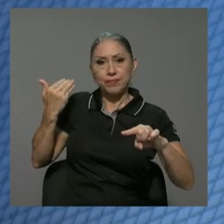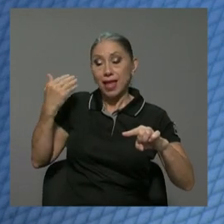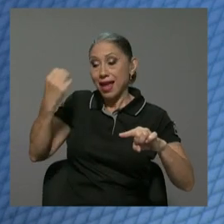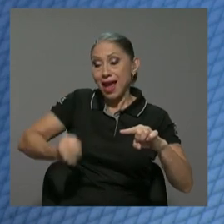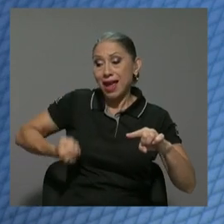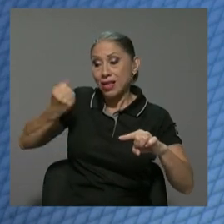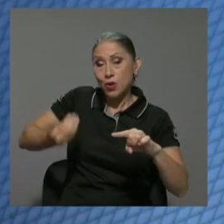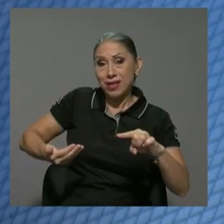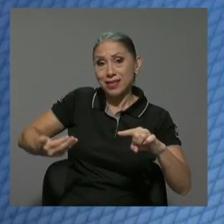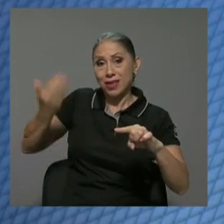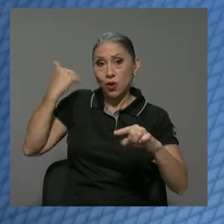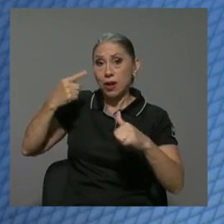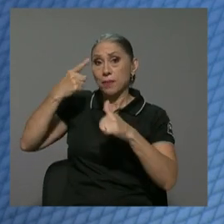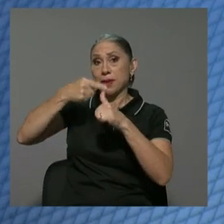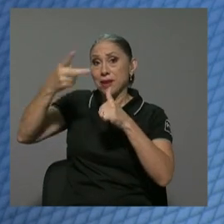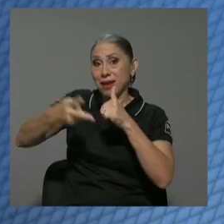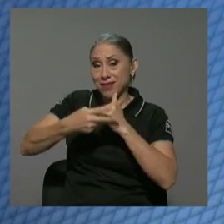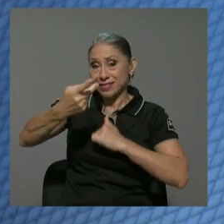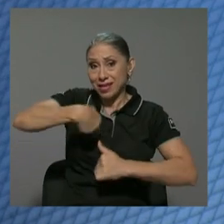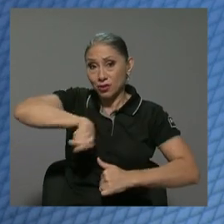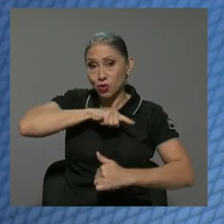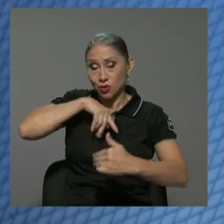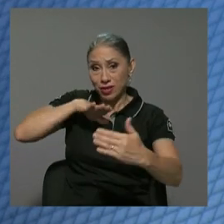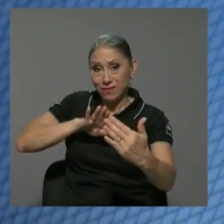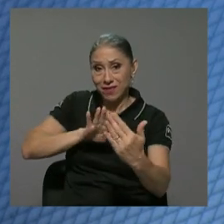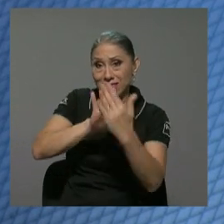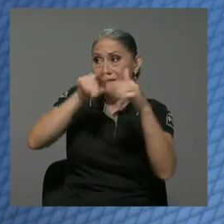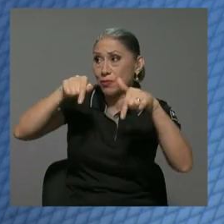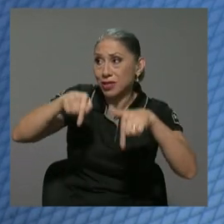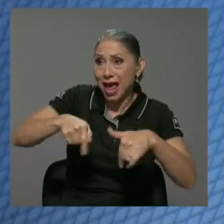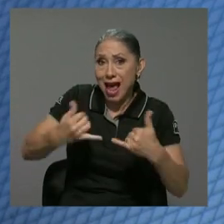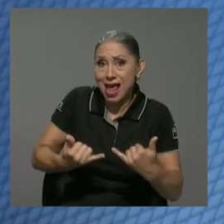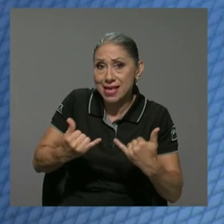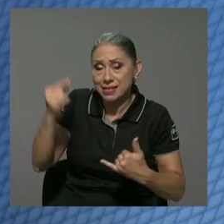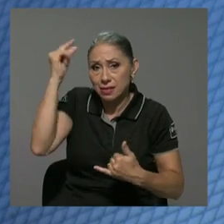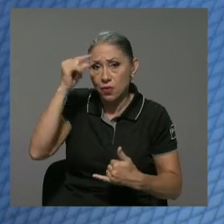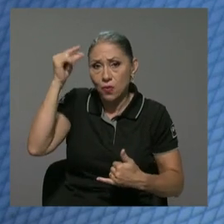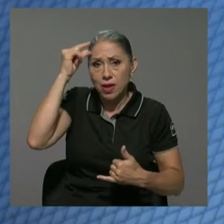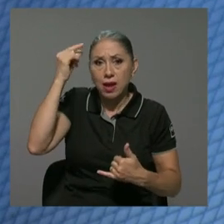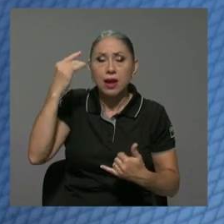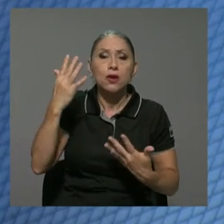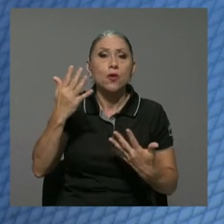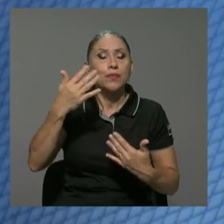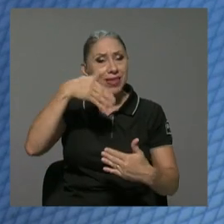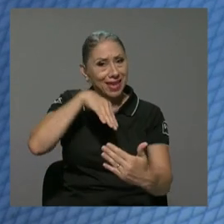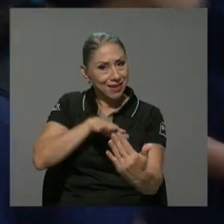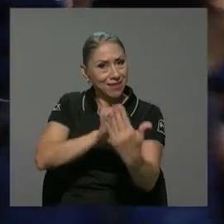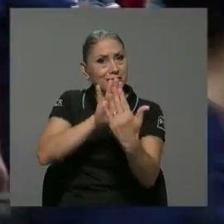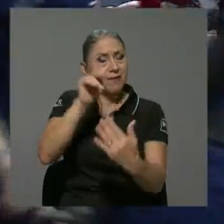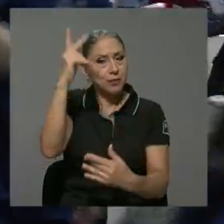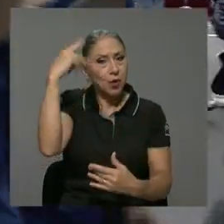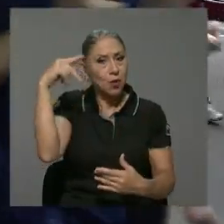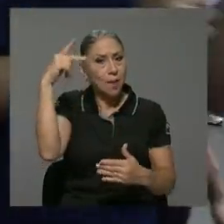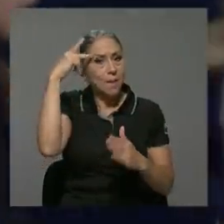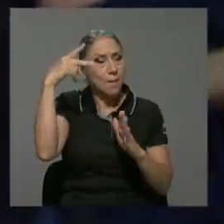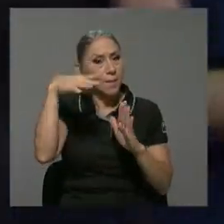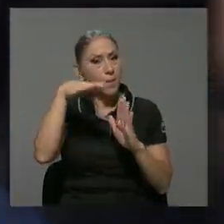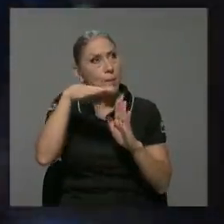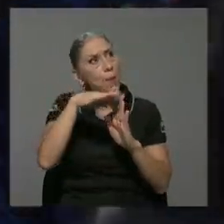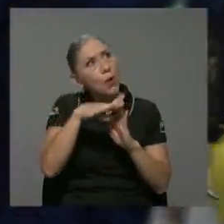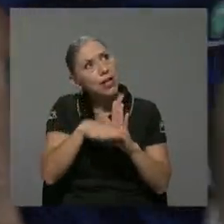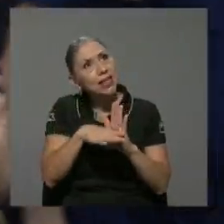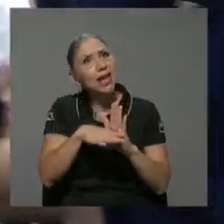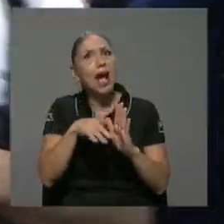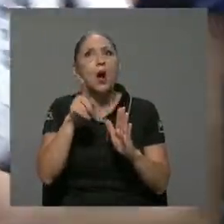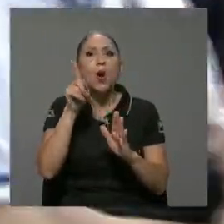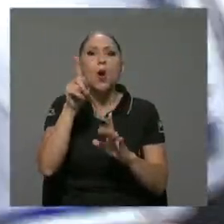anterior fue la primera vez que nos enfrentábamos a este gobierno y a una política, una visión de